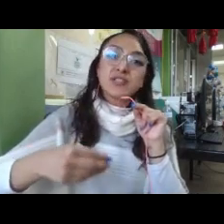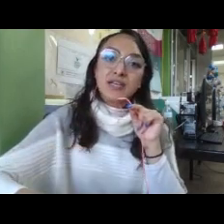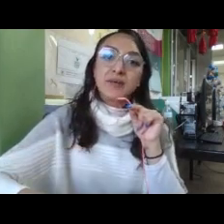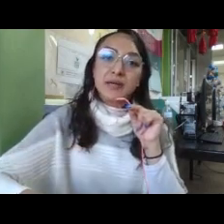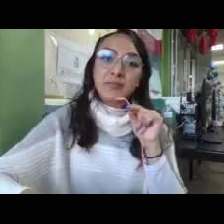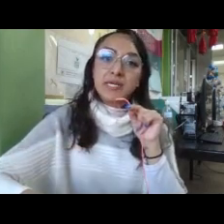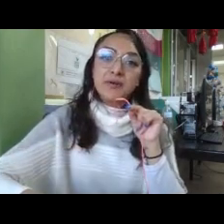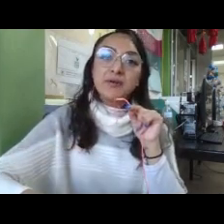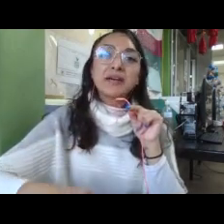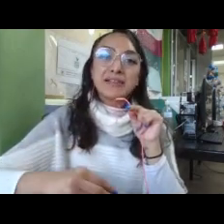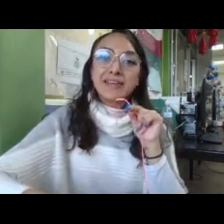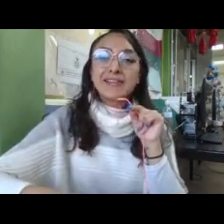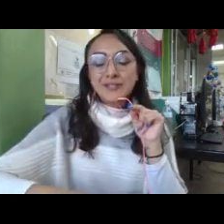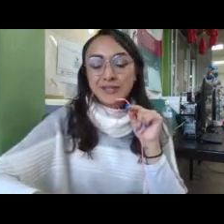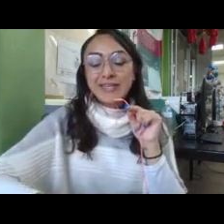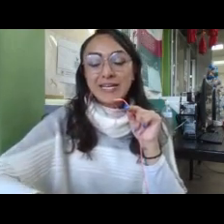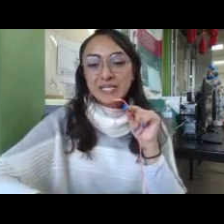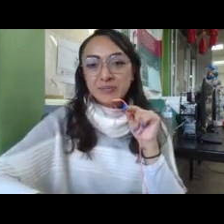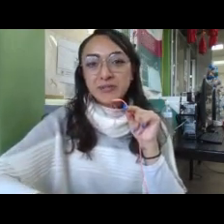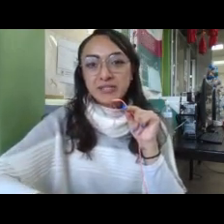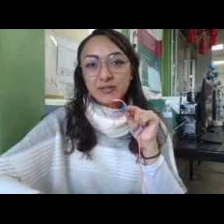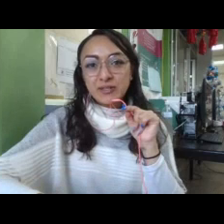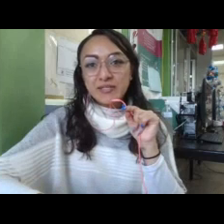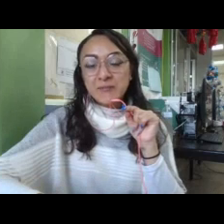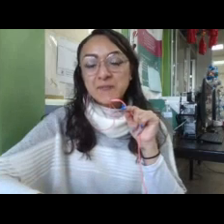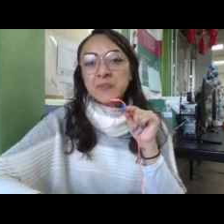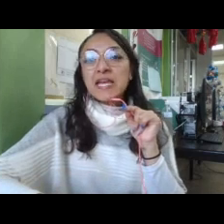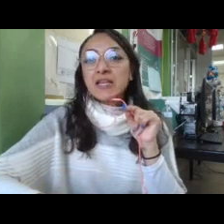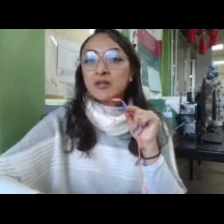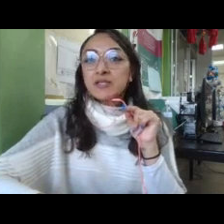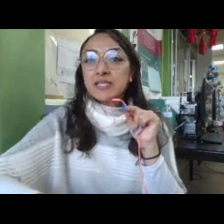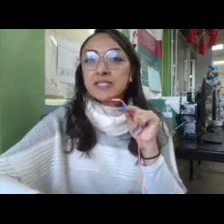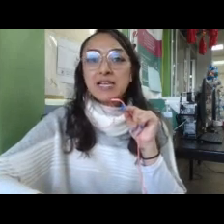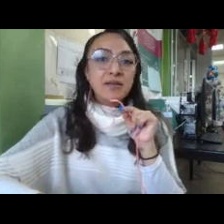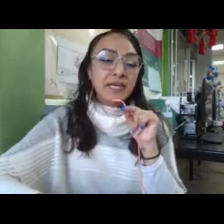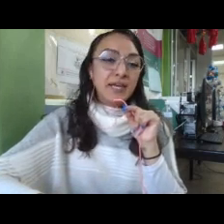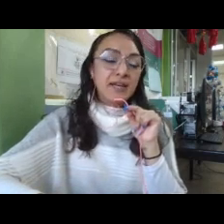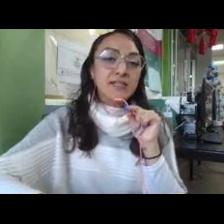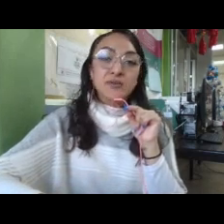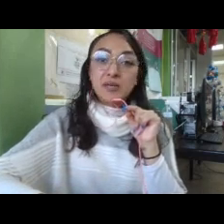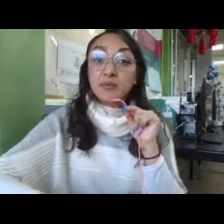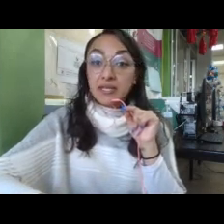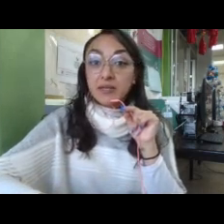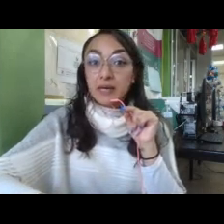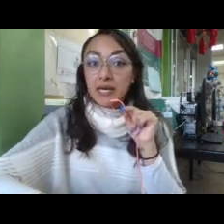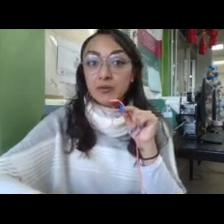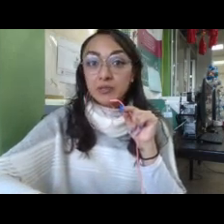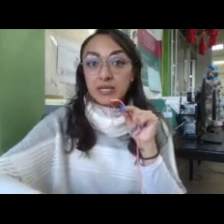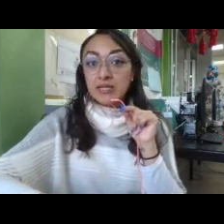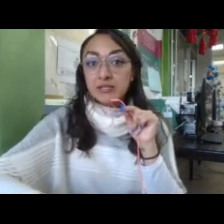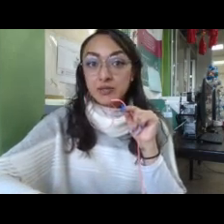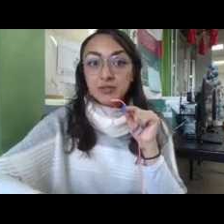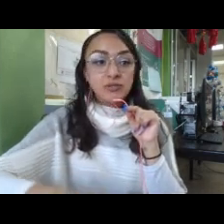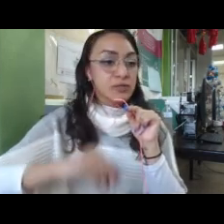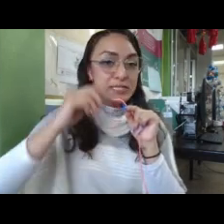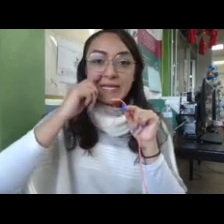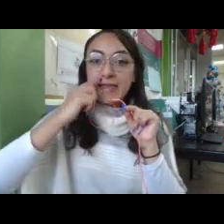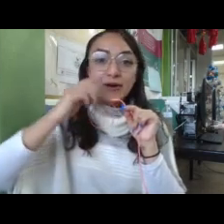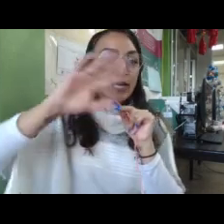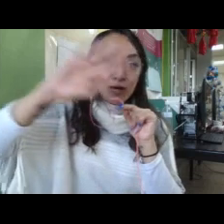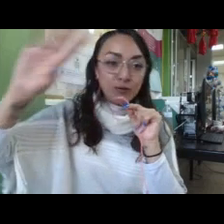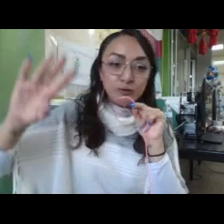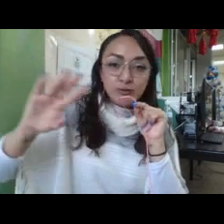cada año se celebra en México el Día Nacional de las Personas Sordas. Entonces, el día de mañana es un día importante para la comunidad de sordos. No